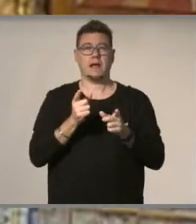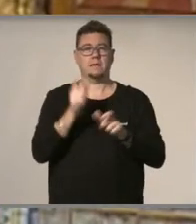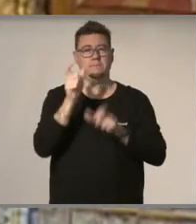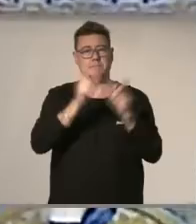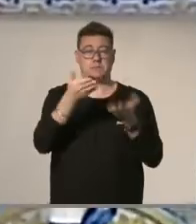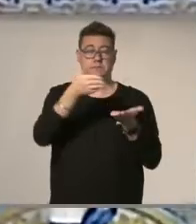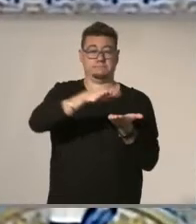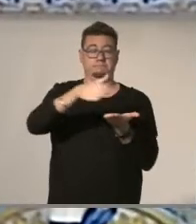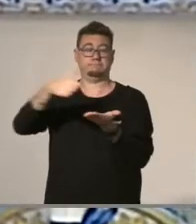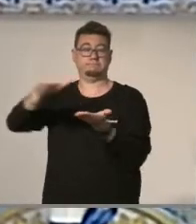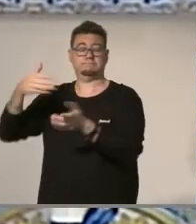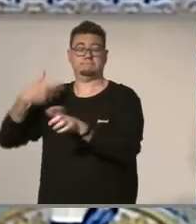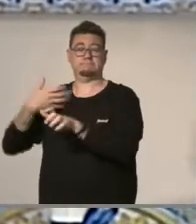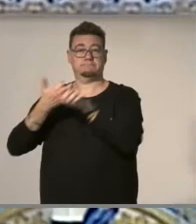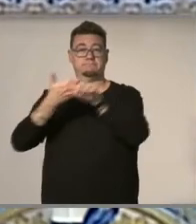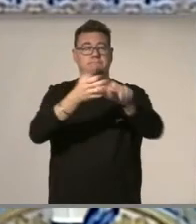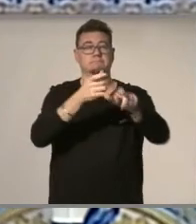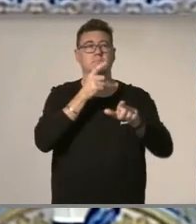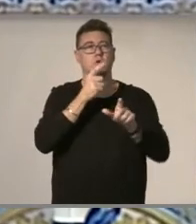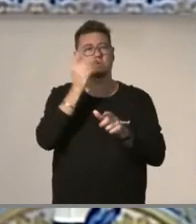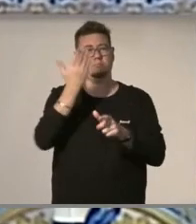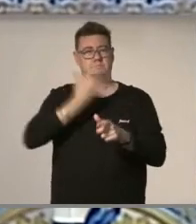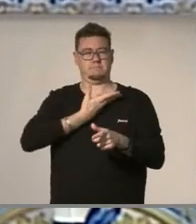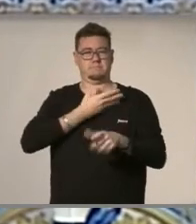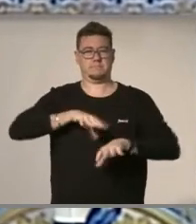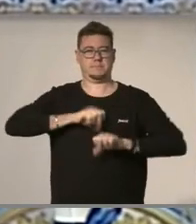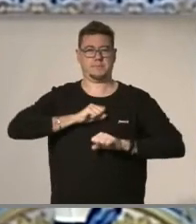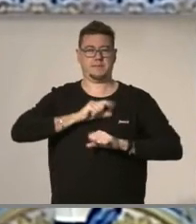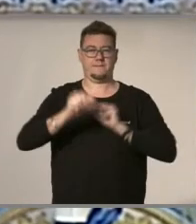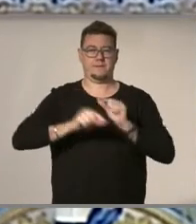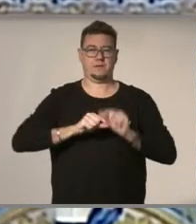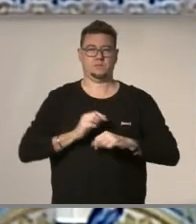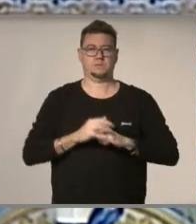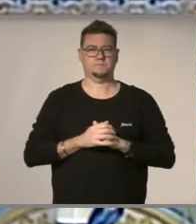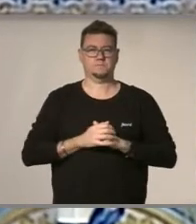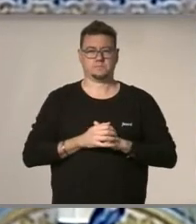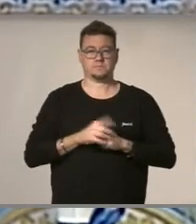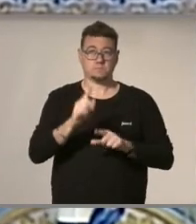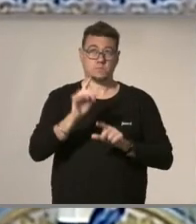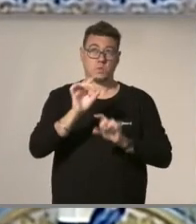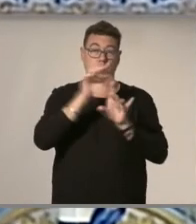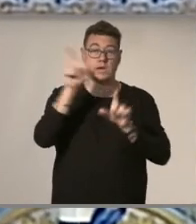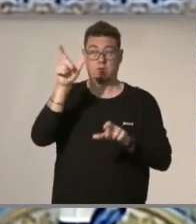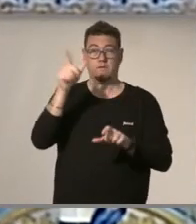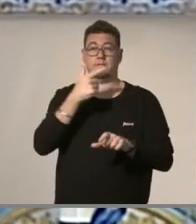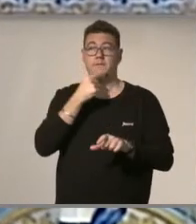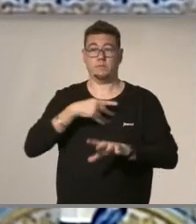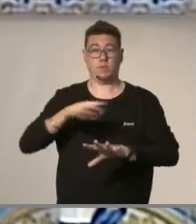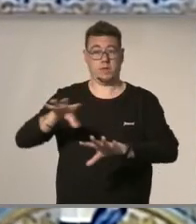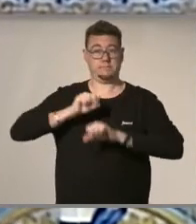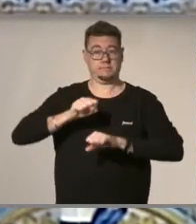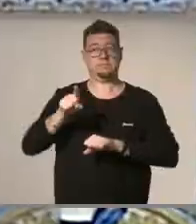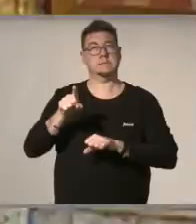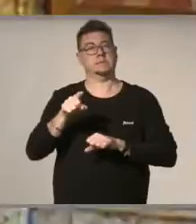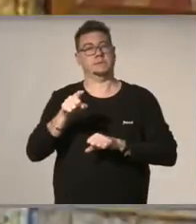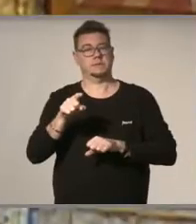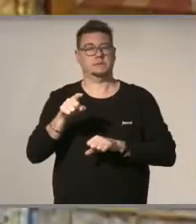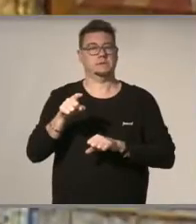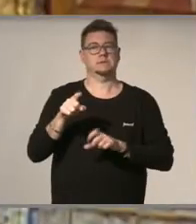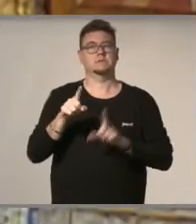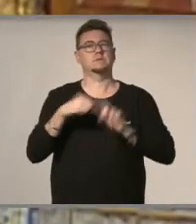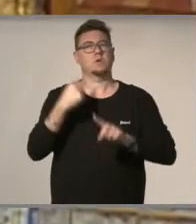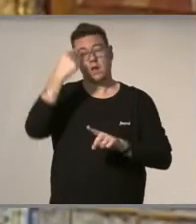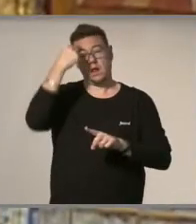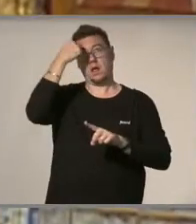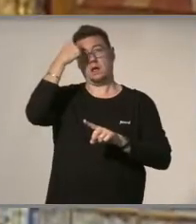cadáveres de víctimas del virus. Todo ello con riesgo evidente de contagio. se han quedado grabadas en nuestra